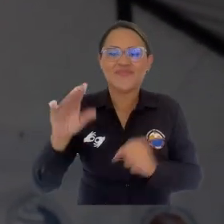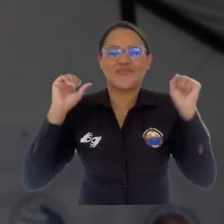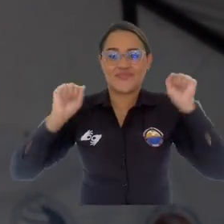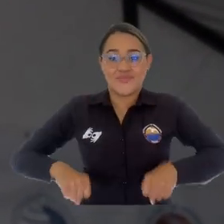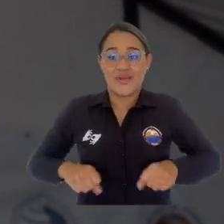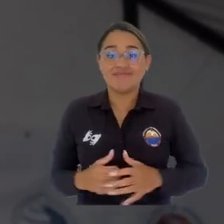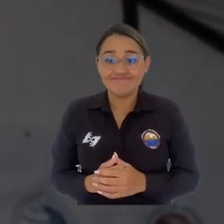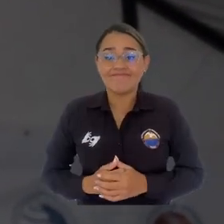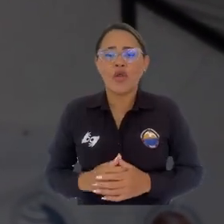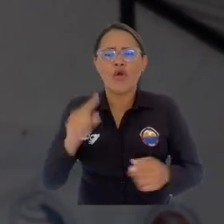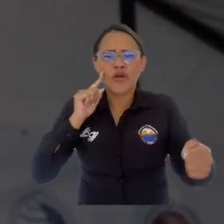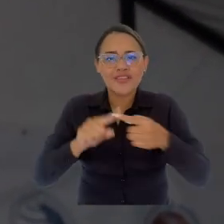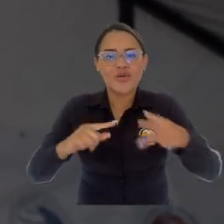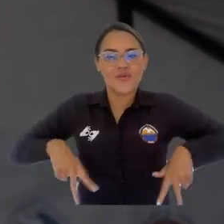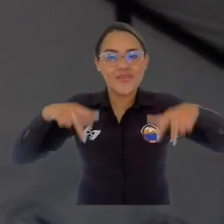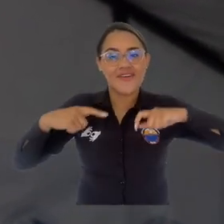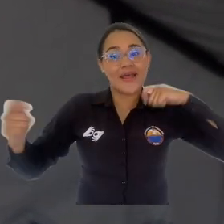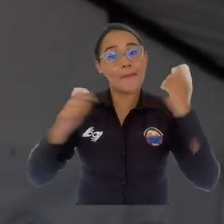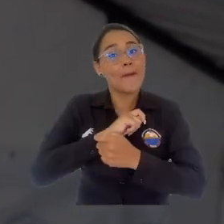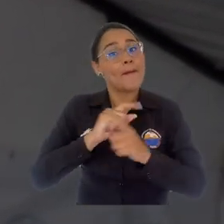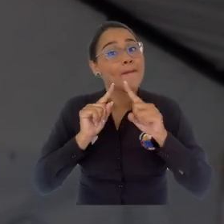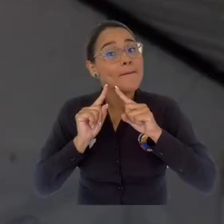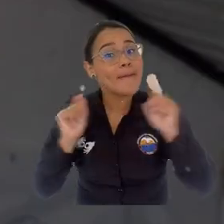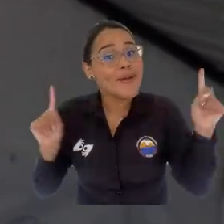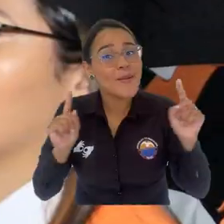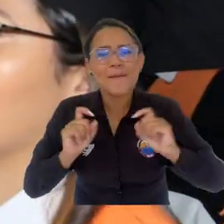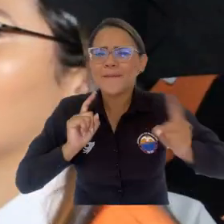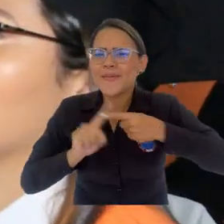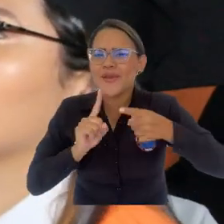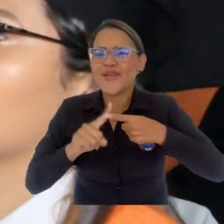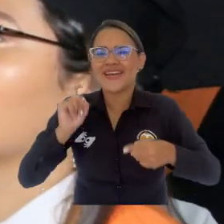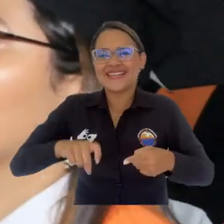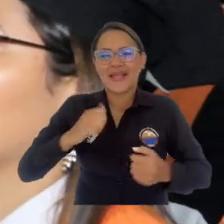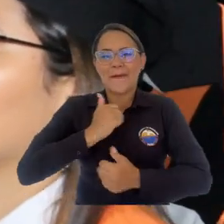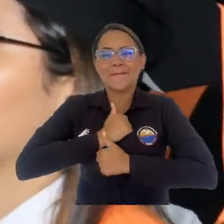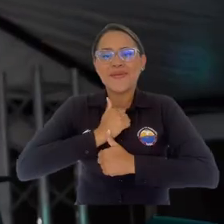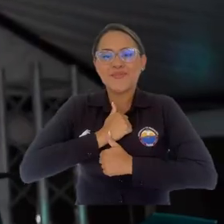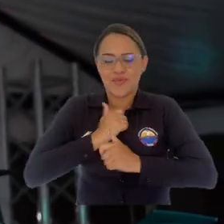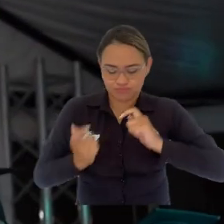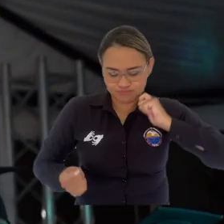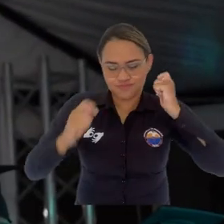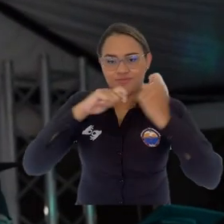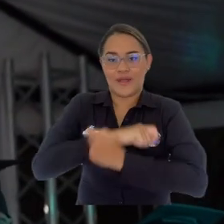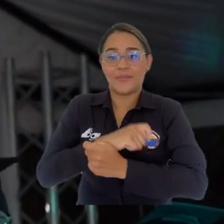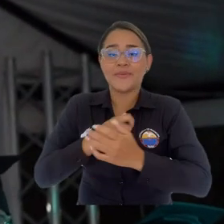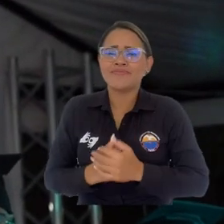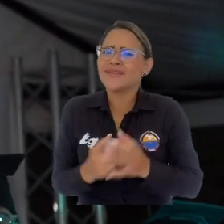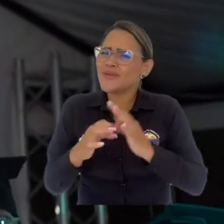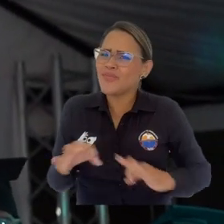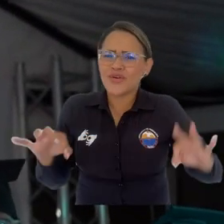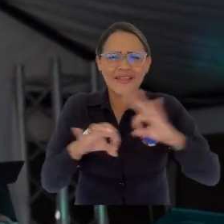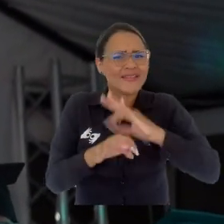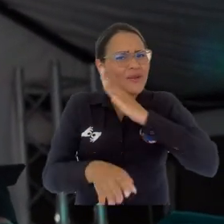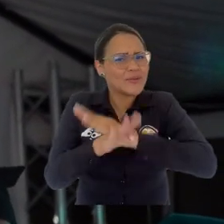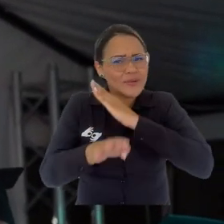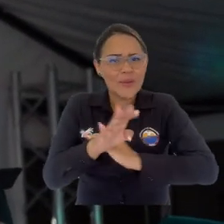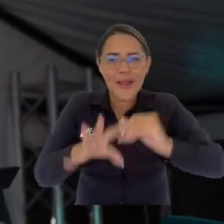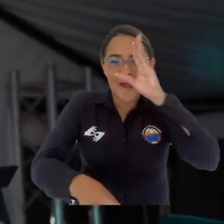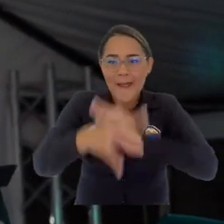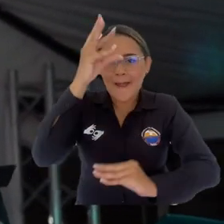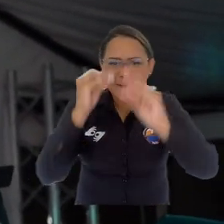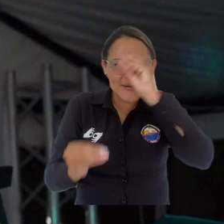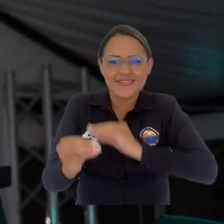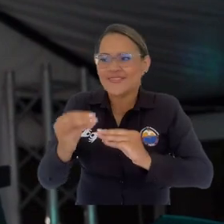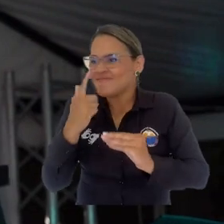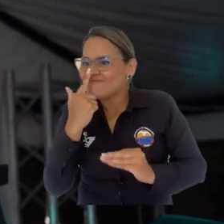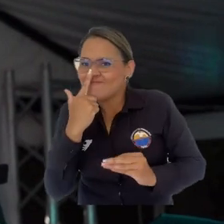nuevamente nadie transforma a otro si no se transforma a sí mismo primero no pierdan la curiosidad y las ganas de aprender nunca tarde para aprender no